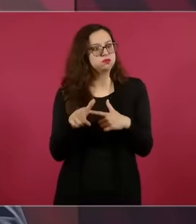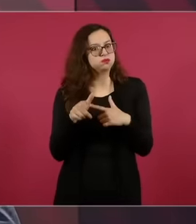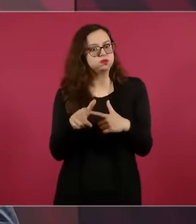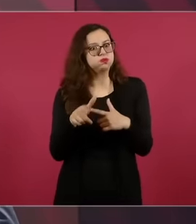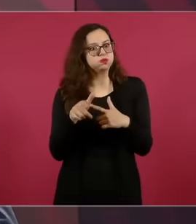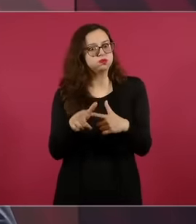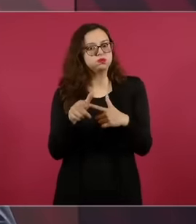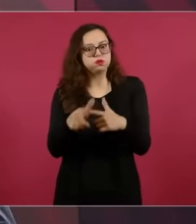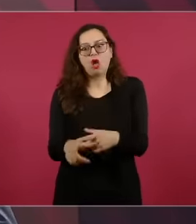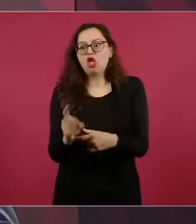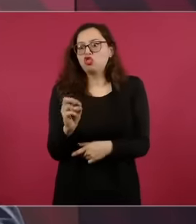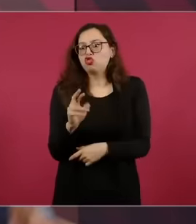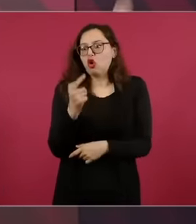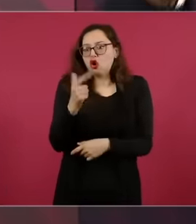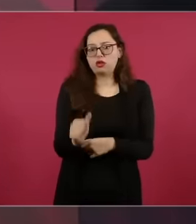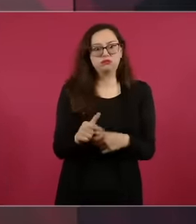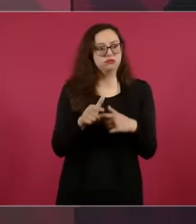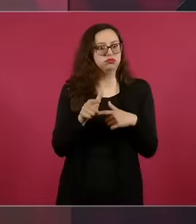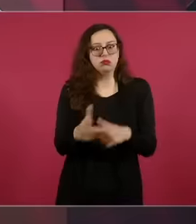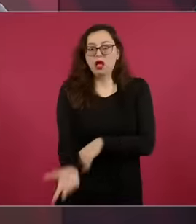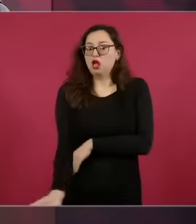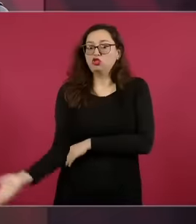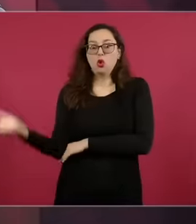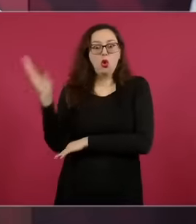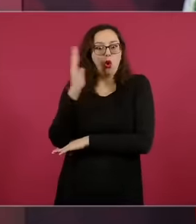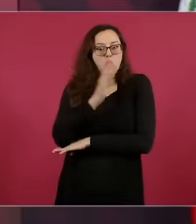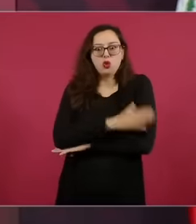luego López Dóriga, y luego, no, pues